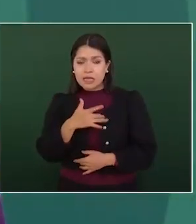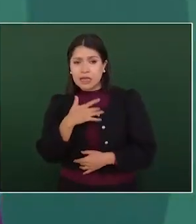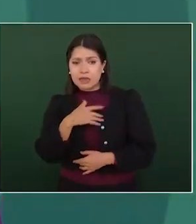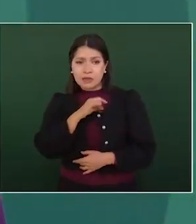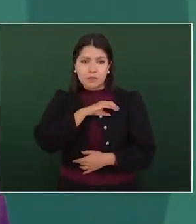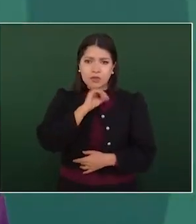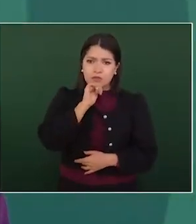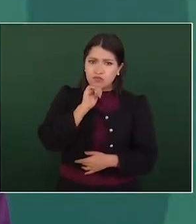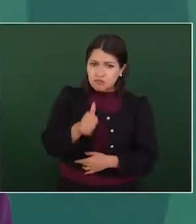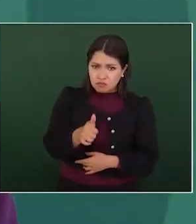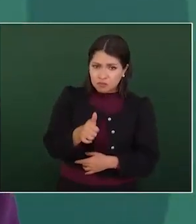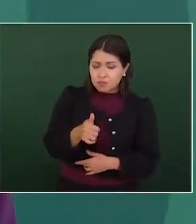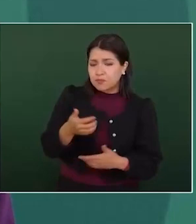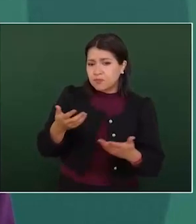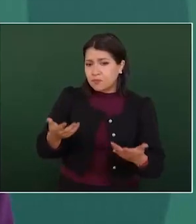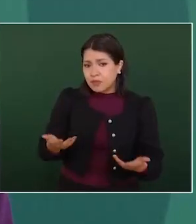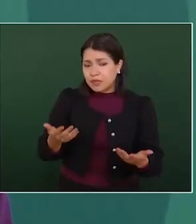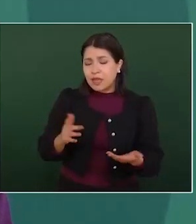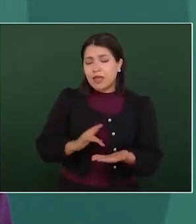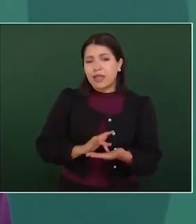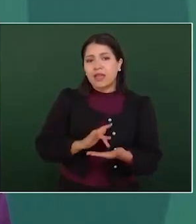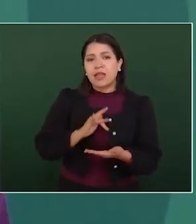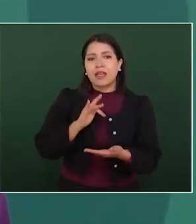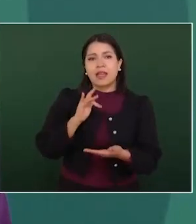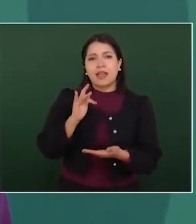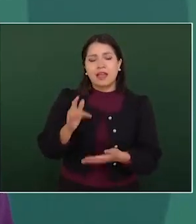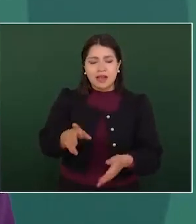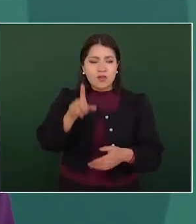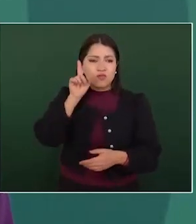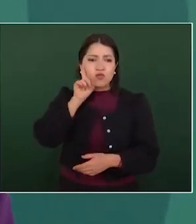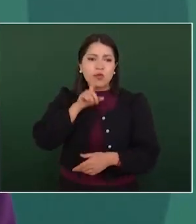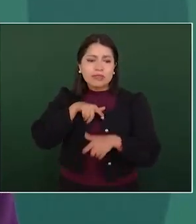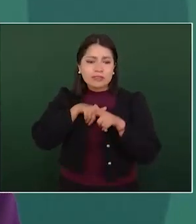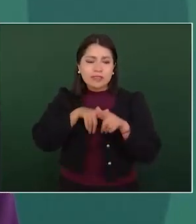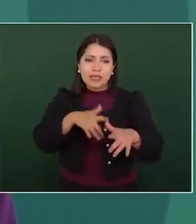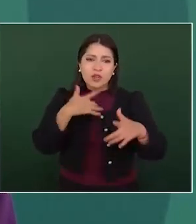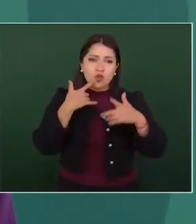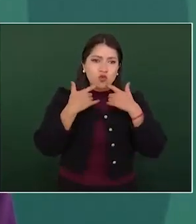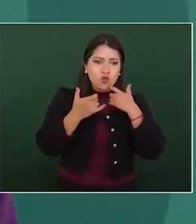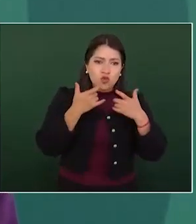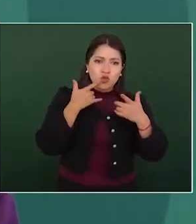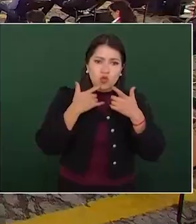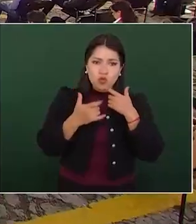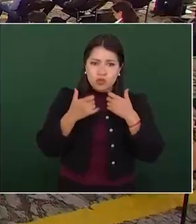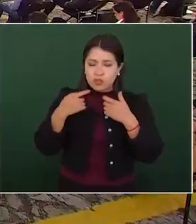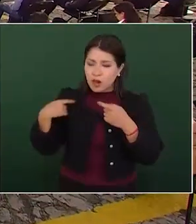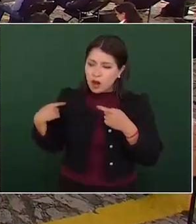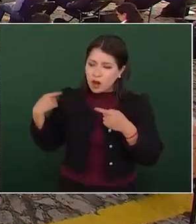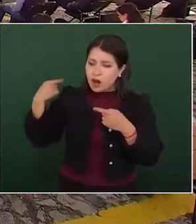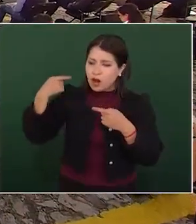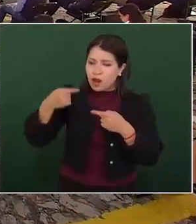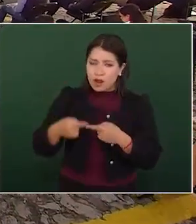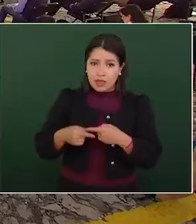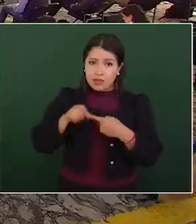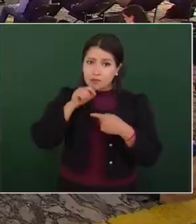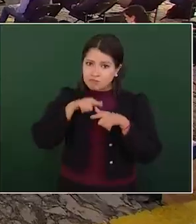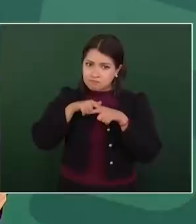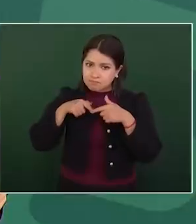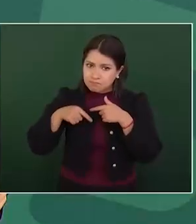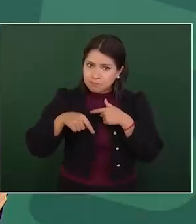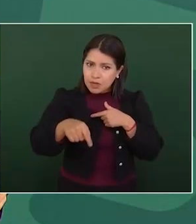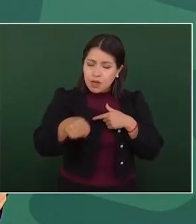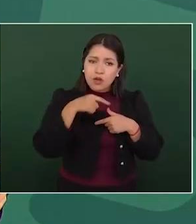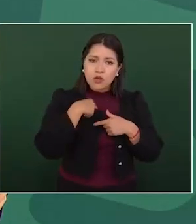a censurar. Gracias a las que luchan y a las que han luchado, las que con su voz, su canto,